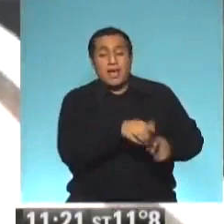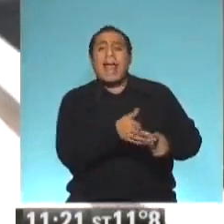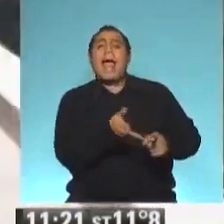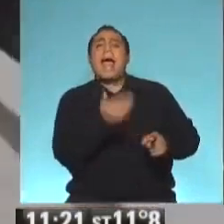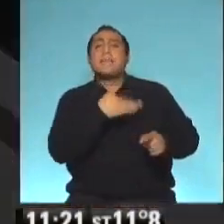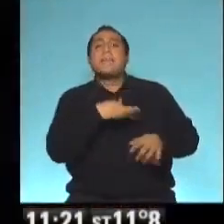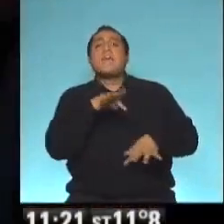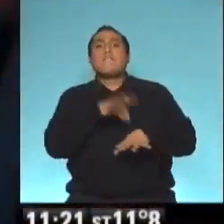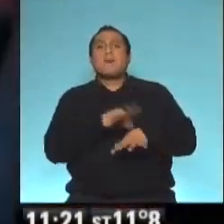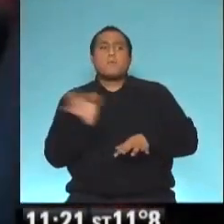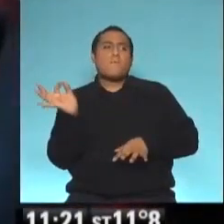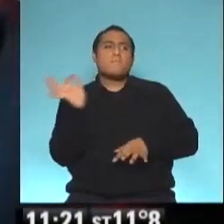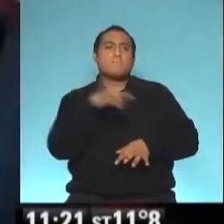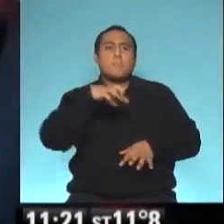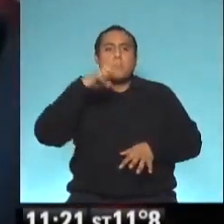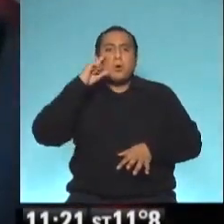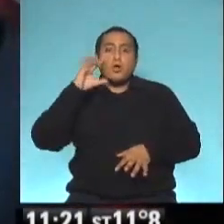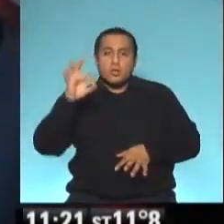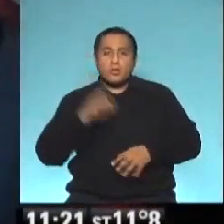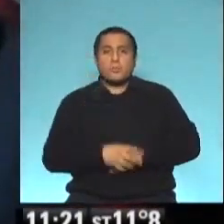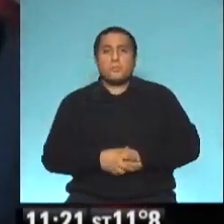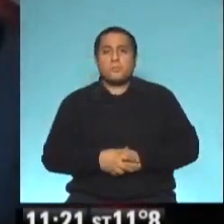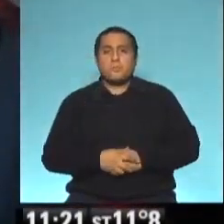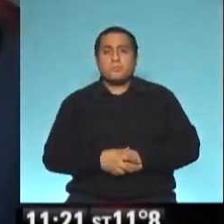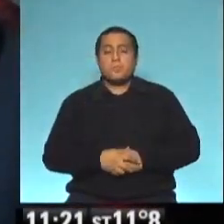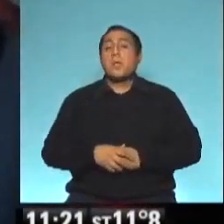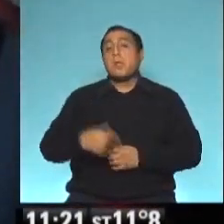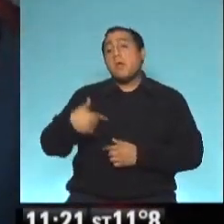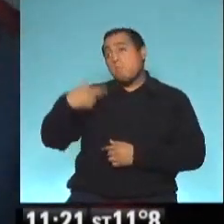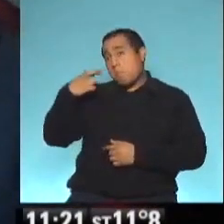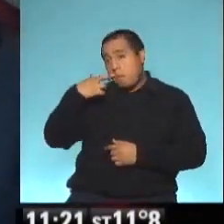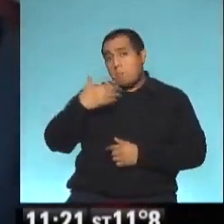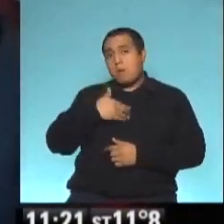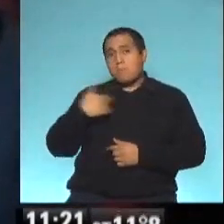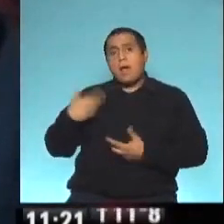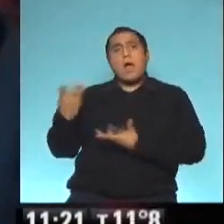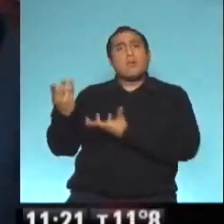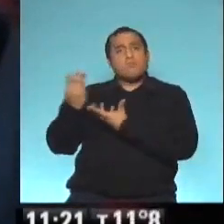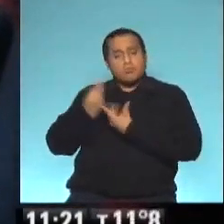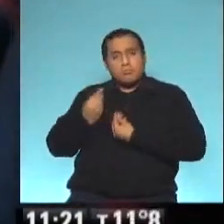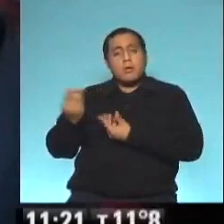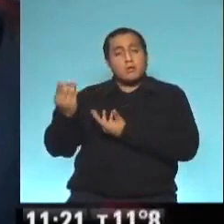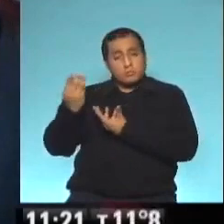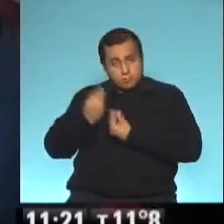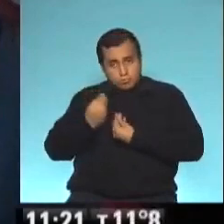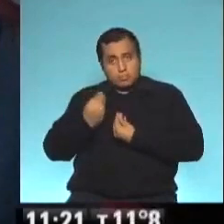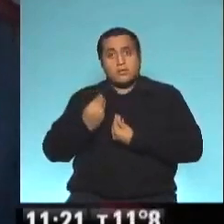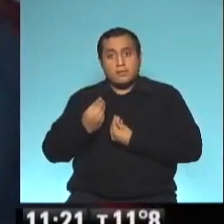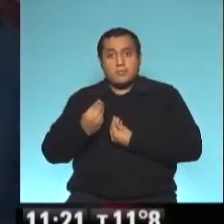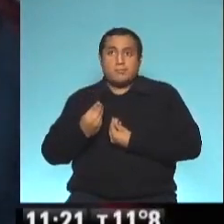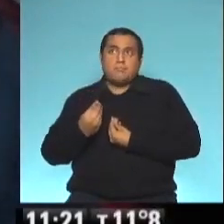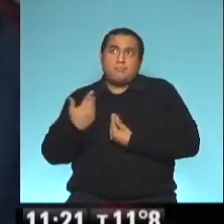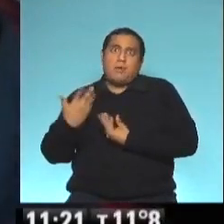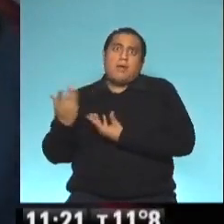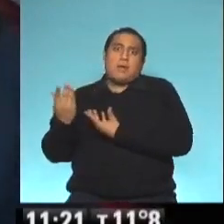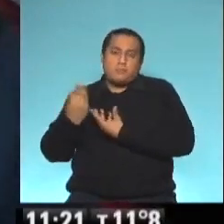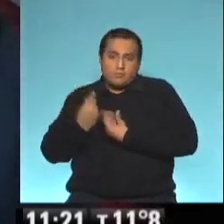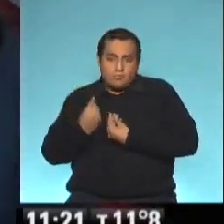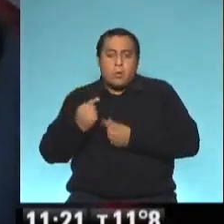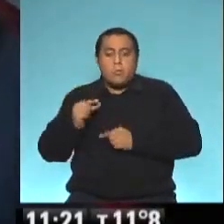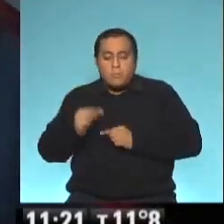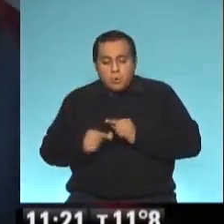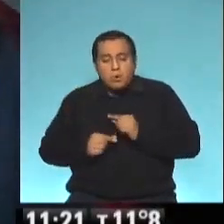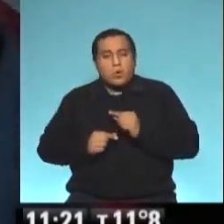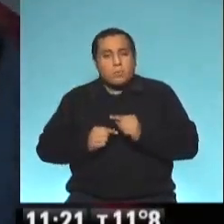de poliomielitis. Gracias a Dios tuve la ayuda de muchos de mis padres que me pudieron ayudar. Poco a poco